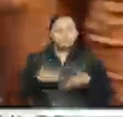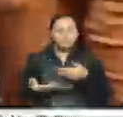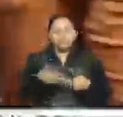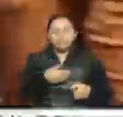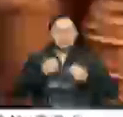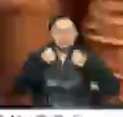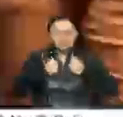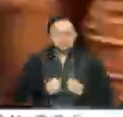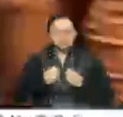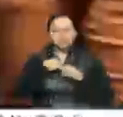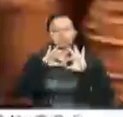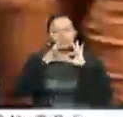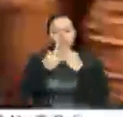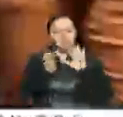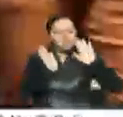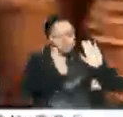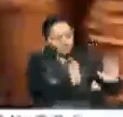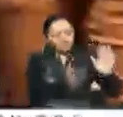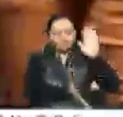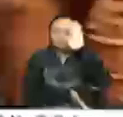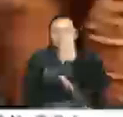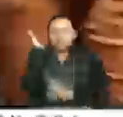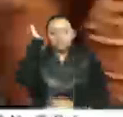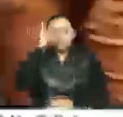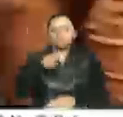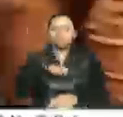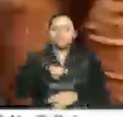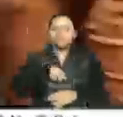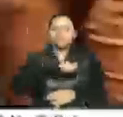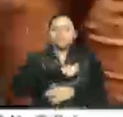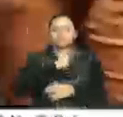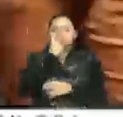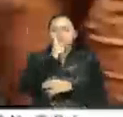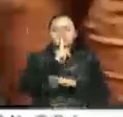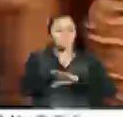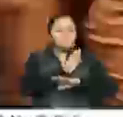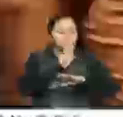en un propósito próspero la promesa a mis